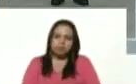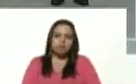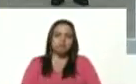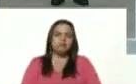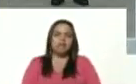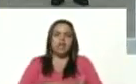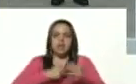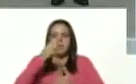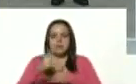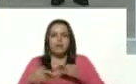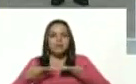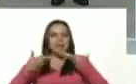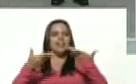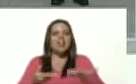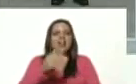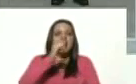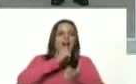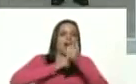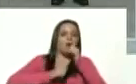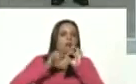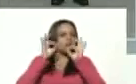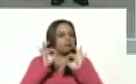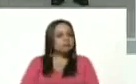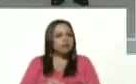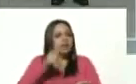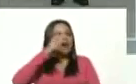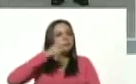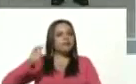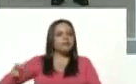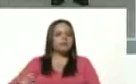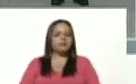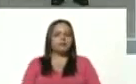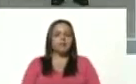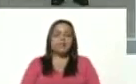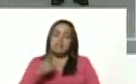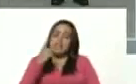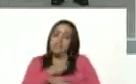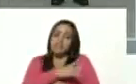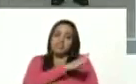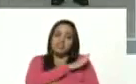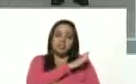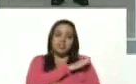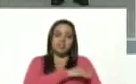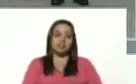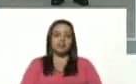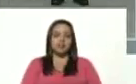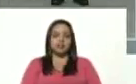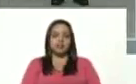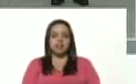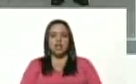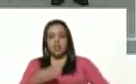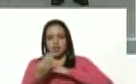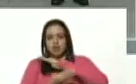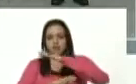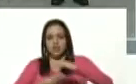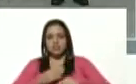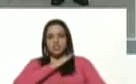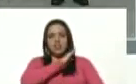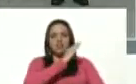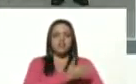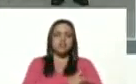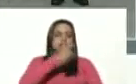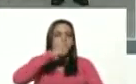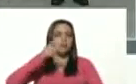para garantizarle el agua a la gente, tiene que tener su base en la fuerza del poder